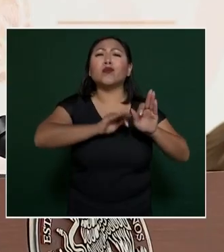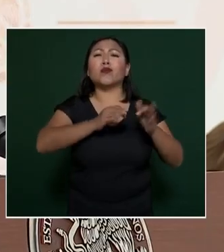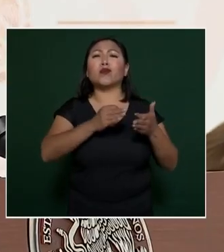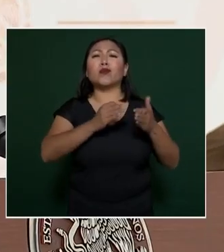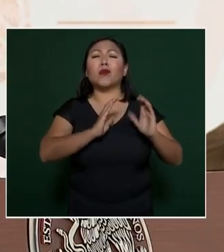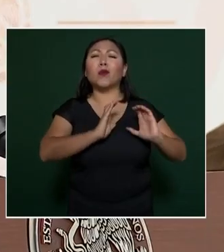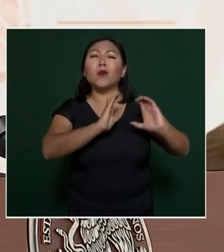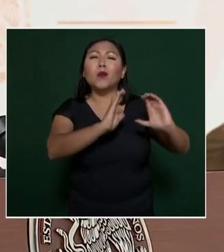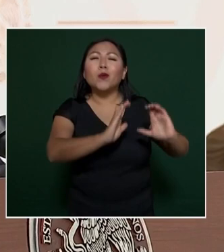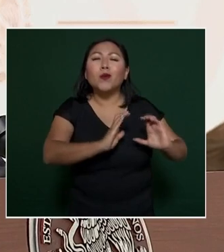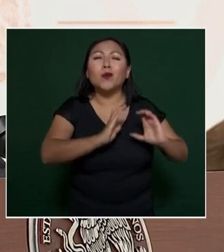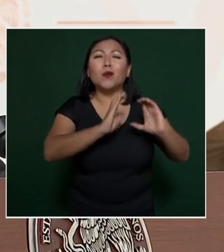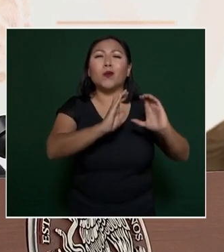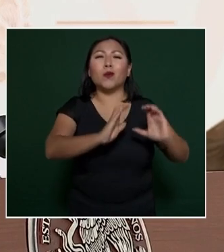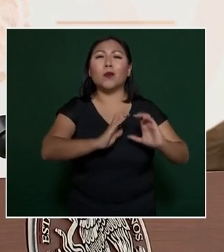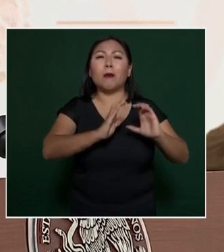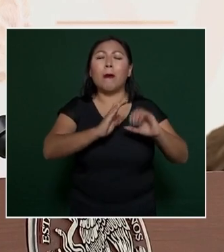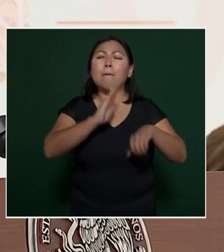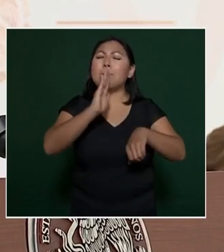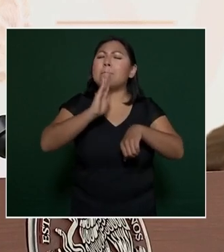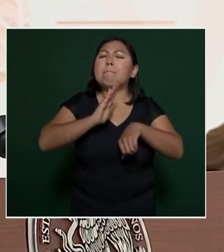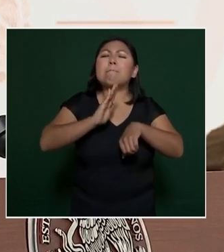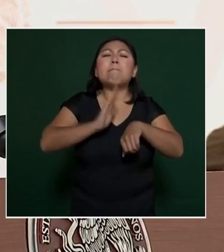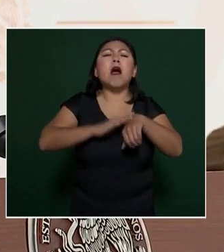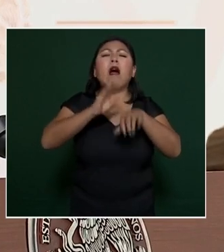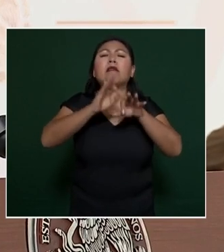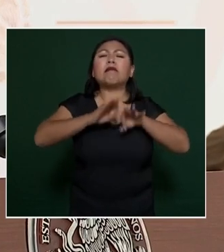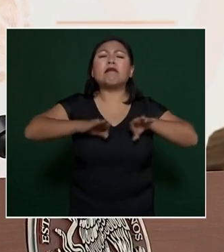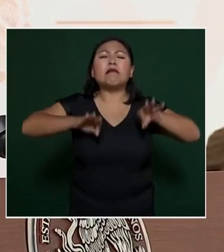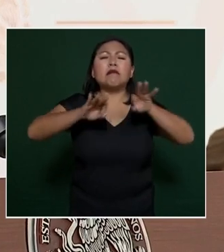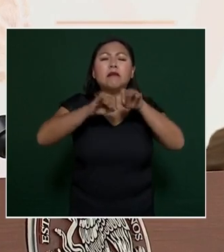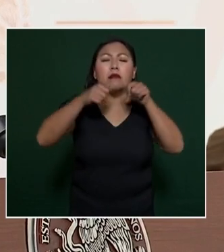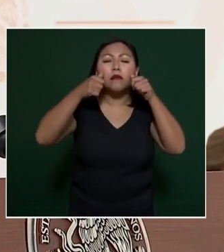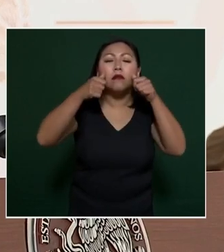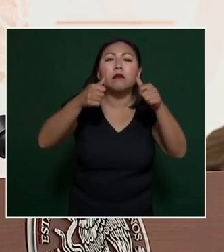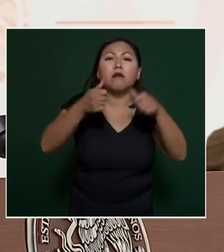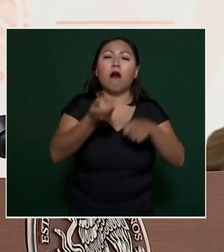preferencia a la gente más